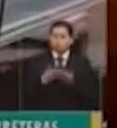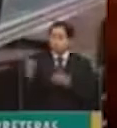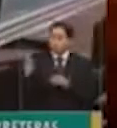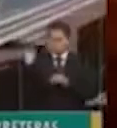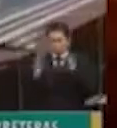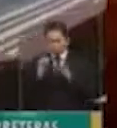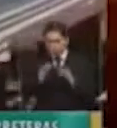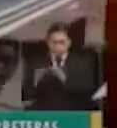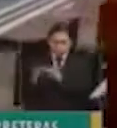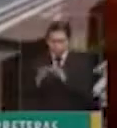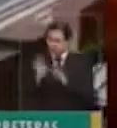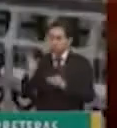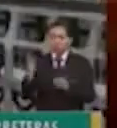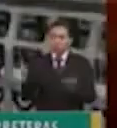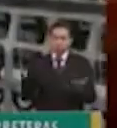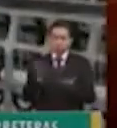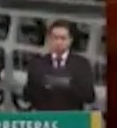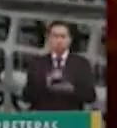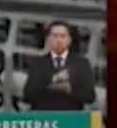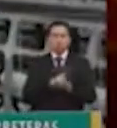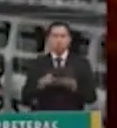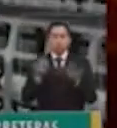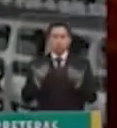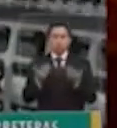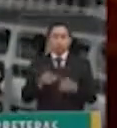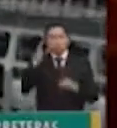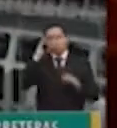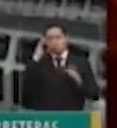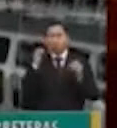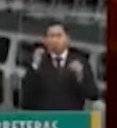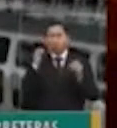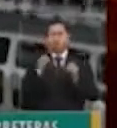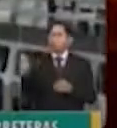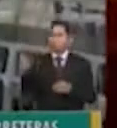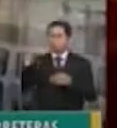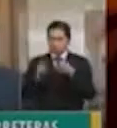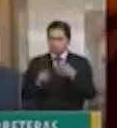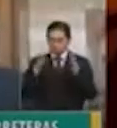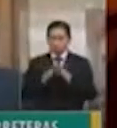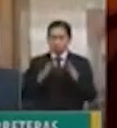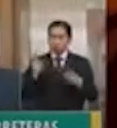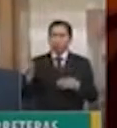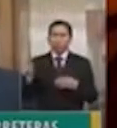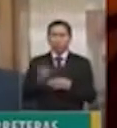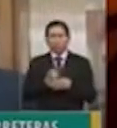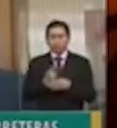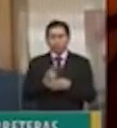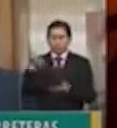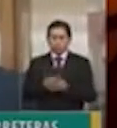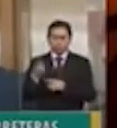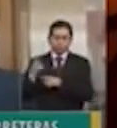este comercio. En ese sentido es que se está aperturando el tema del puerto de Hilo, se está aperturando también el tema de la